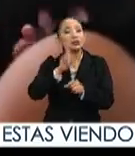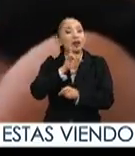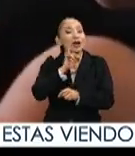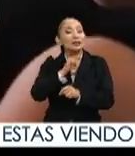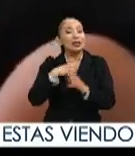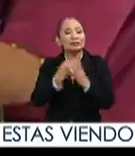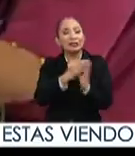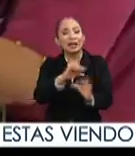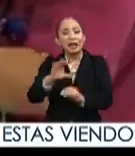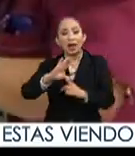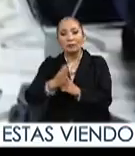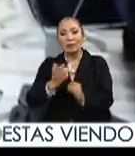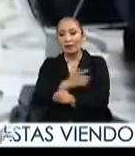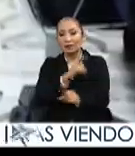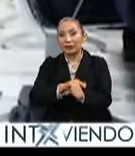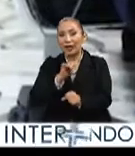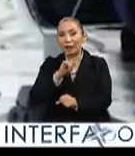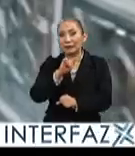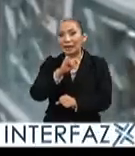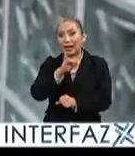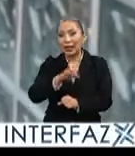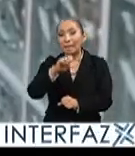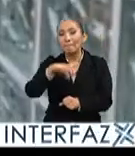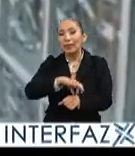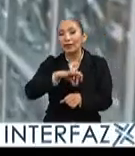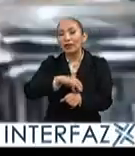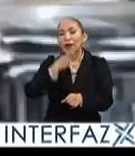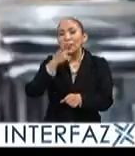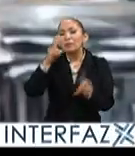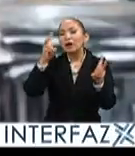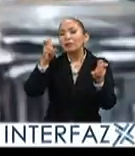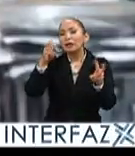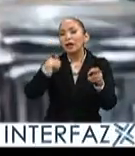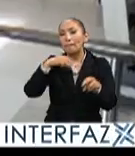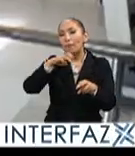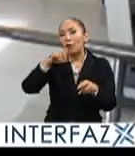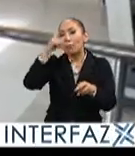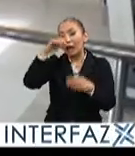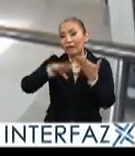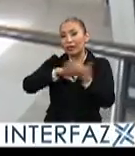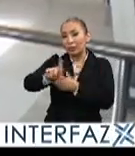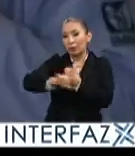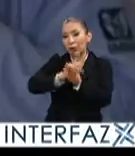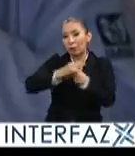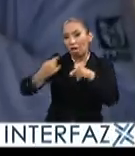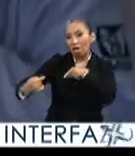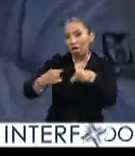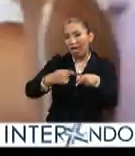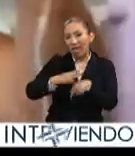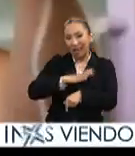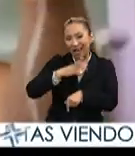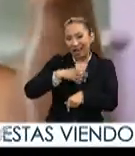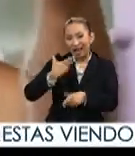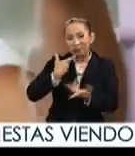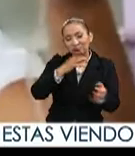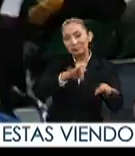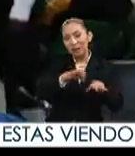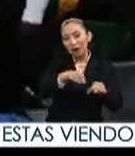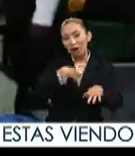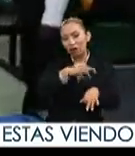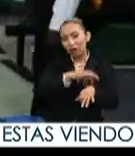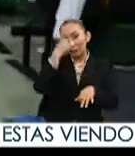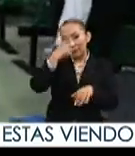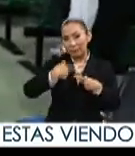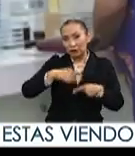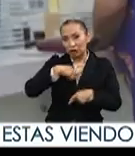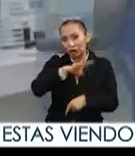enseñanza de la Comisión Nacional de Arbitraje Médico, con quien hablaremos sobre el MOOC de prevención del conflicto derivado del acto médico para la